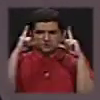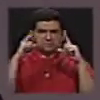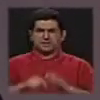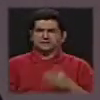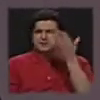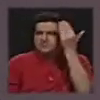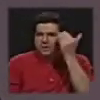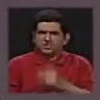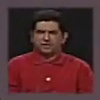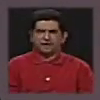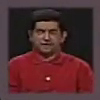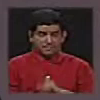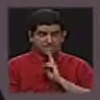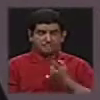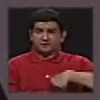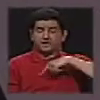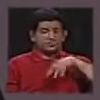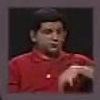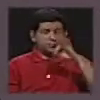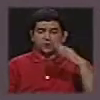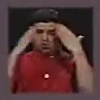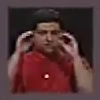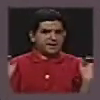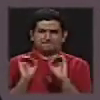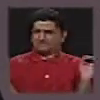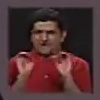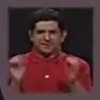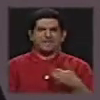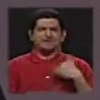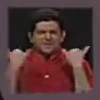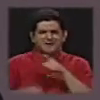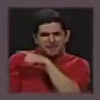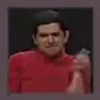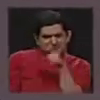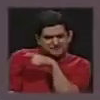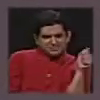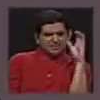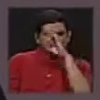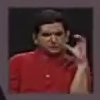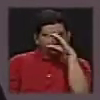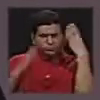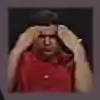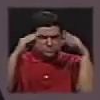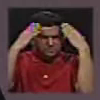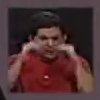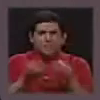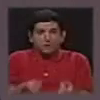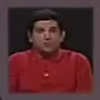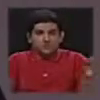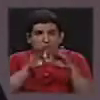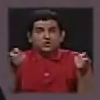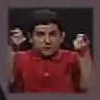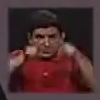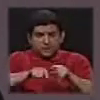porque nosotros realmente no encontramos información en ningún lado. Nosotros tenemos ya varios meses de estar detrás de la información relevante en este